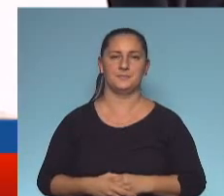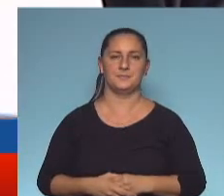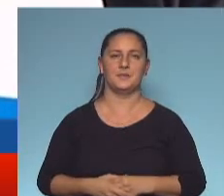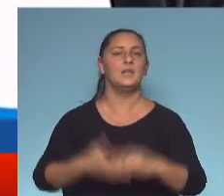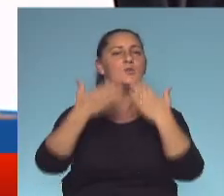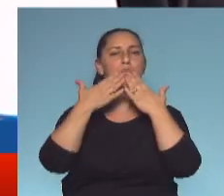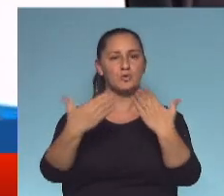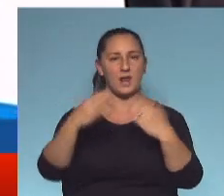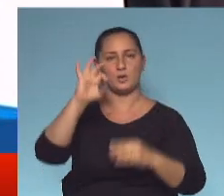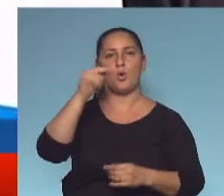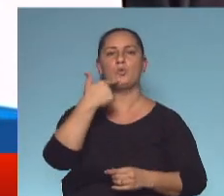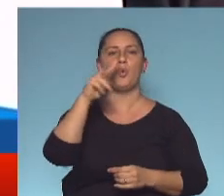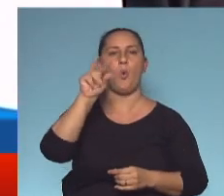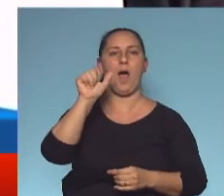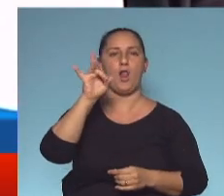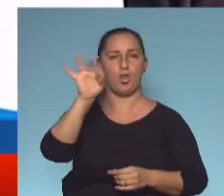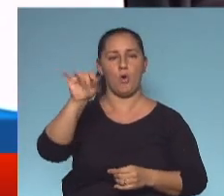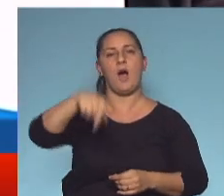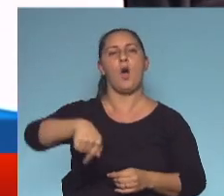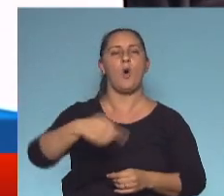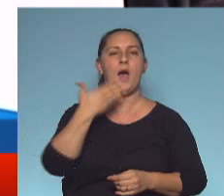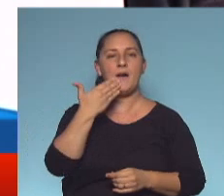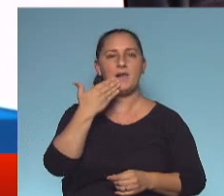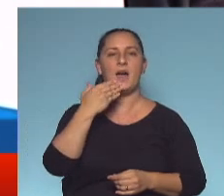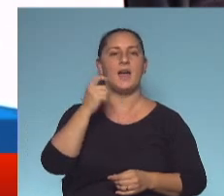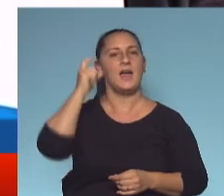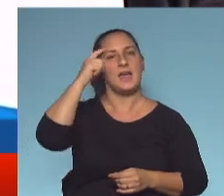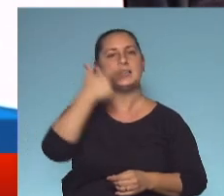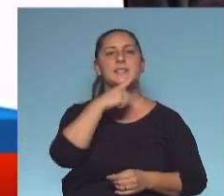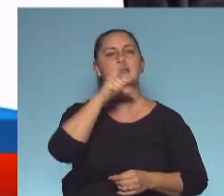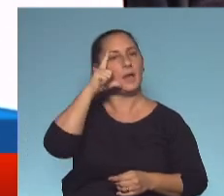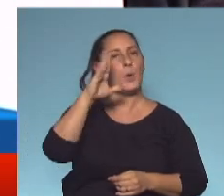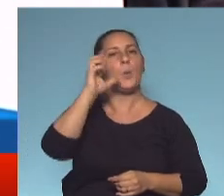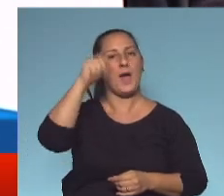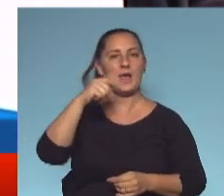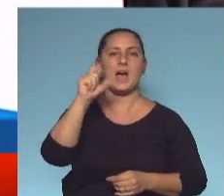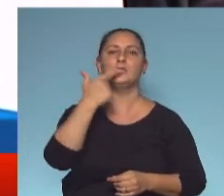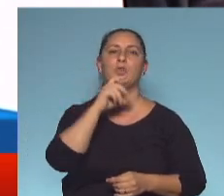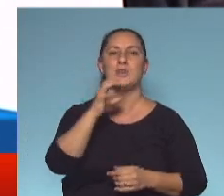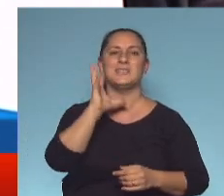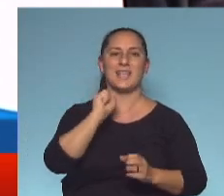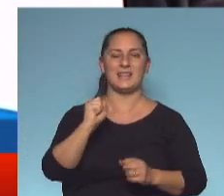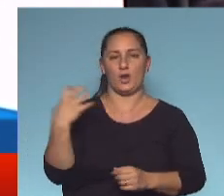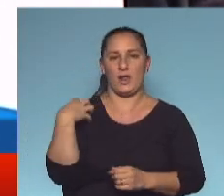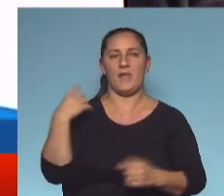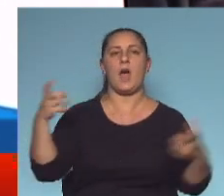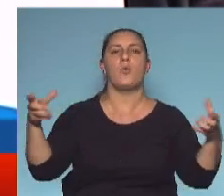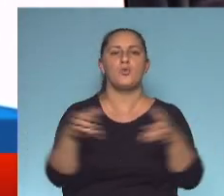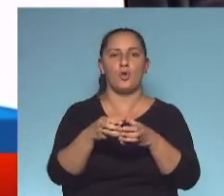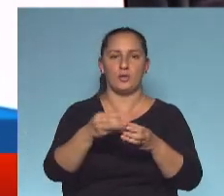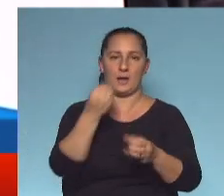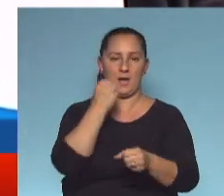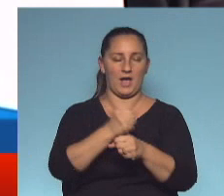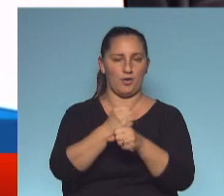Muchas gracias, Osvaldo. Le paso la palabra a Esteban El Gringo Castro, secretario general de la Unión de Trabajadores de la Economía